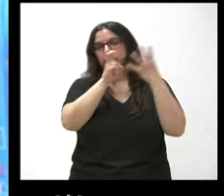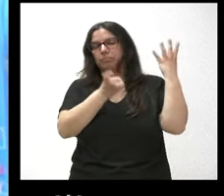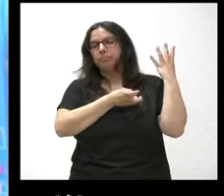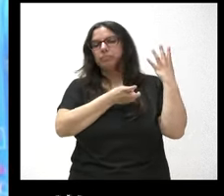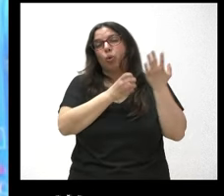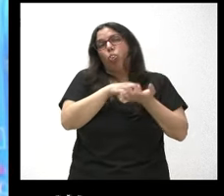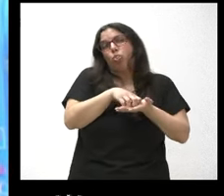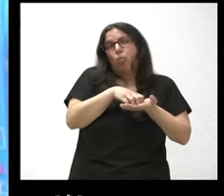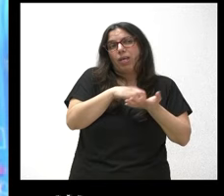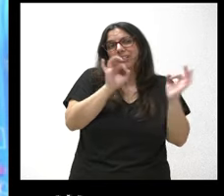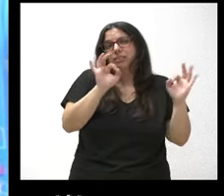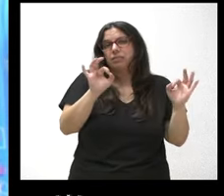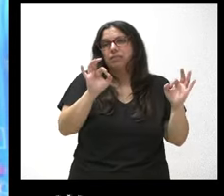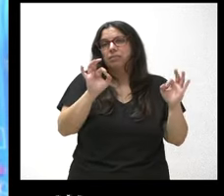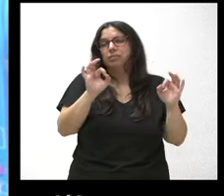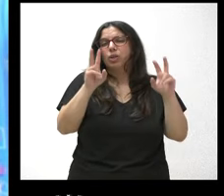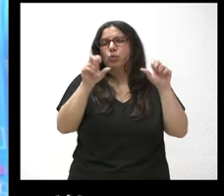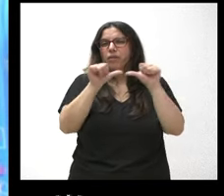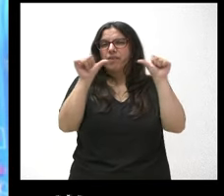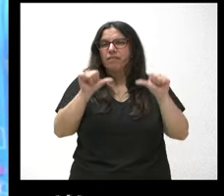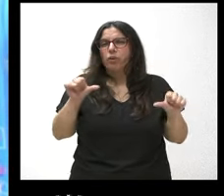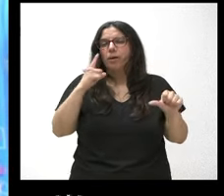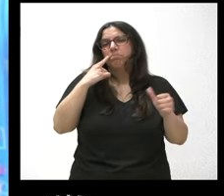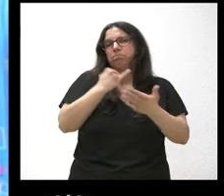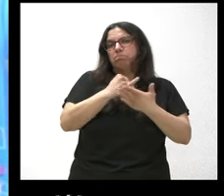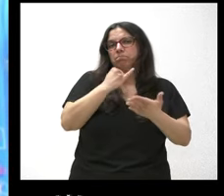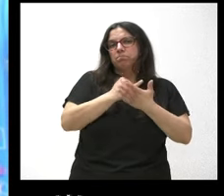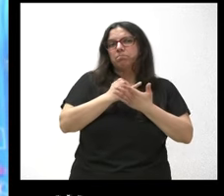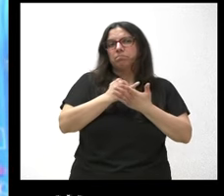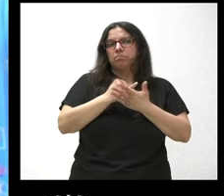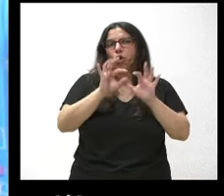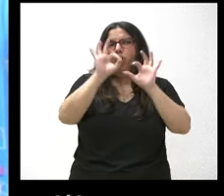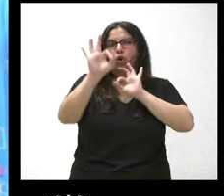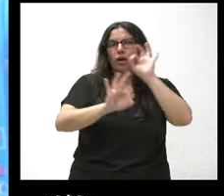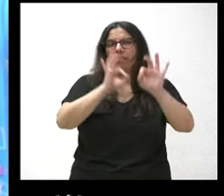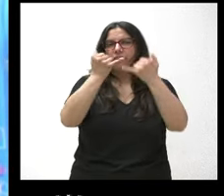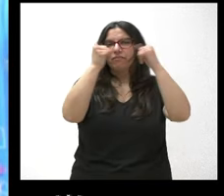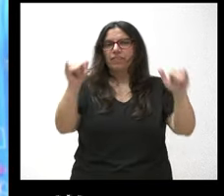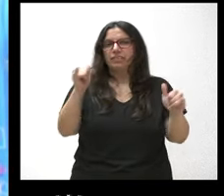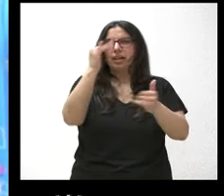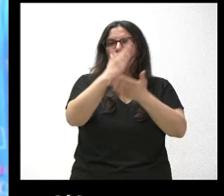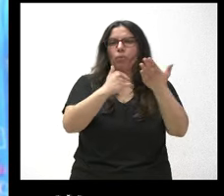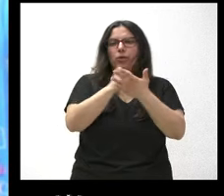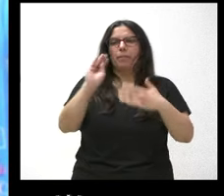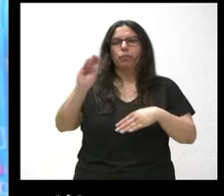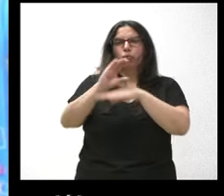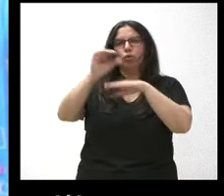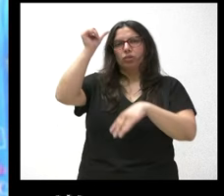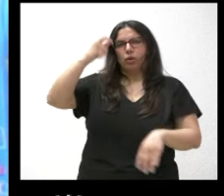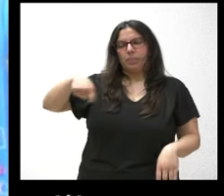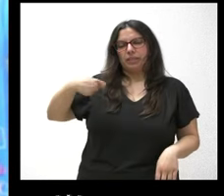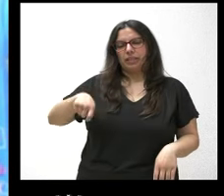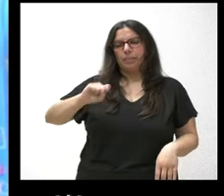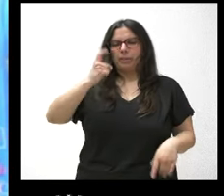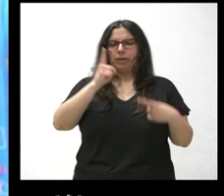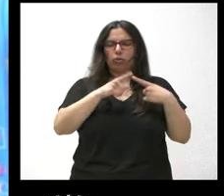dudas, digamos, específicas de esta nueva fórmula, de este experimento de celebración del Día de la Comunidad para el consejero de Presidencia. En primer término,